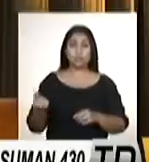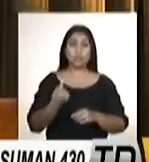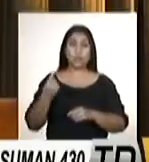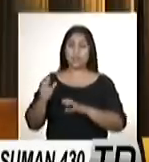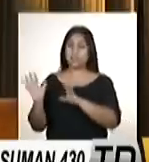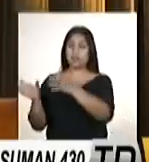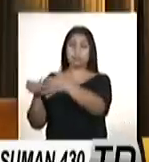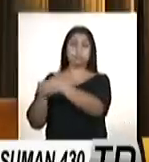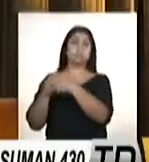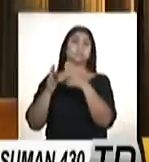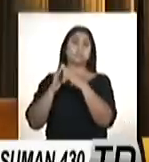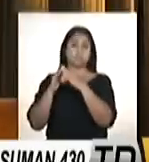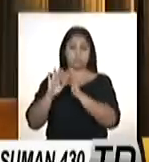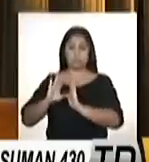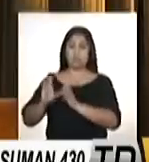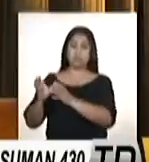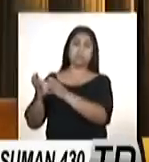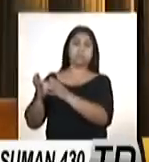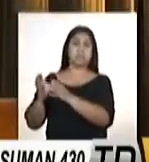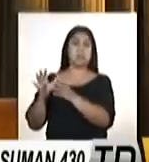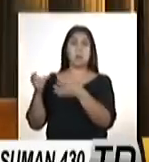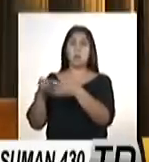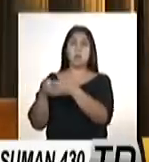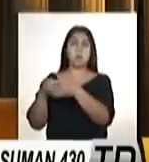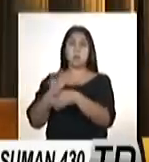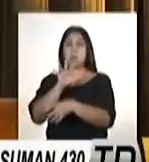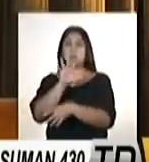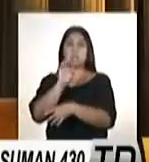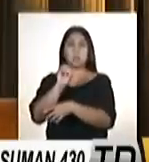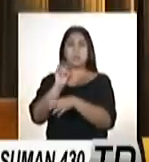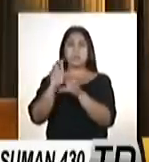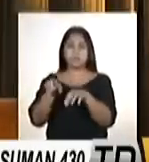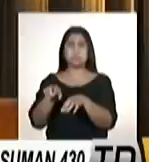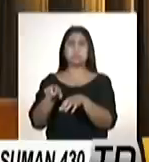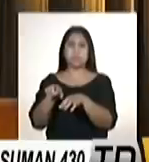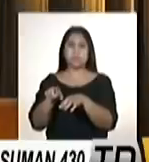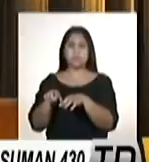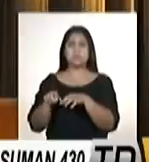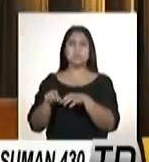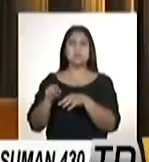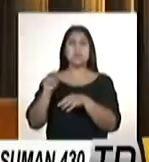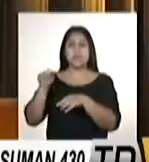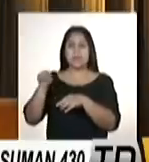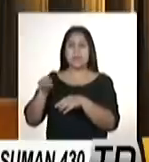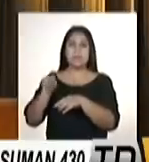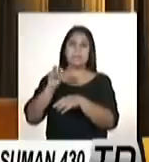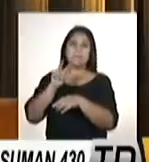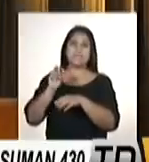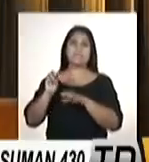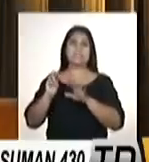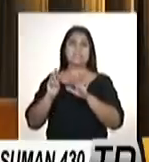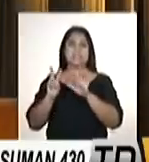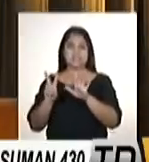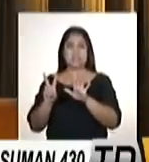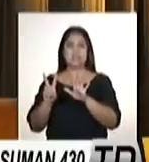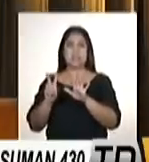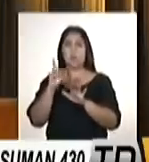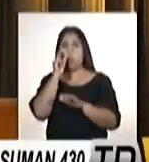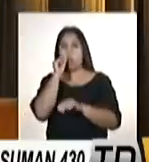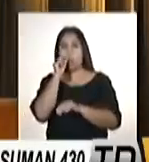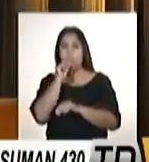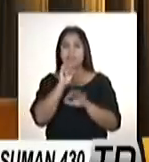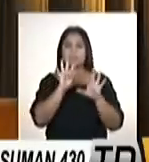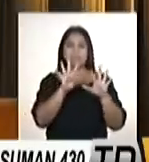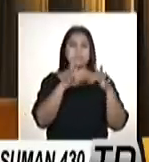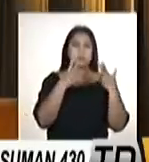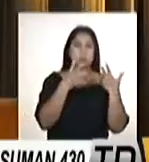estaban en cuarentena. De un grupo de aproximadamente 50 personas. 27 de ellos son hombres,